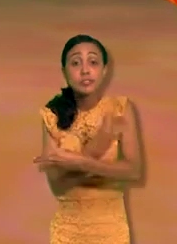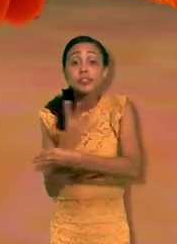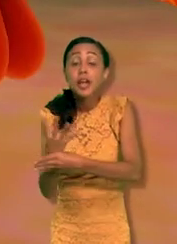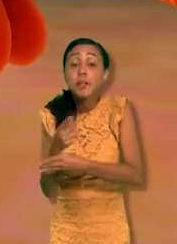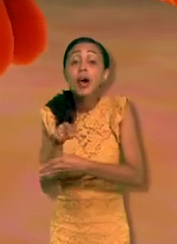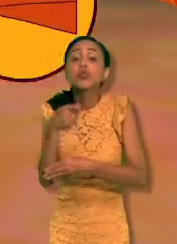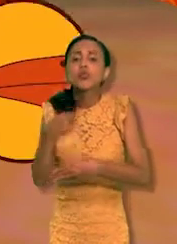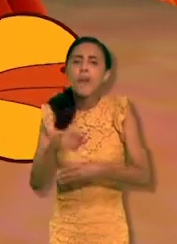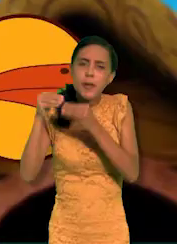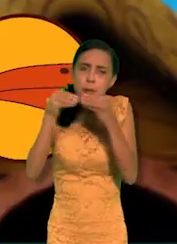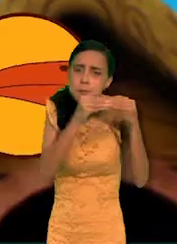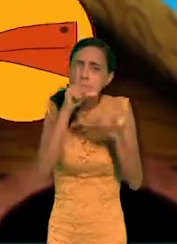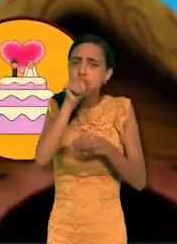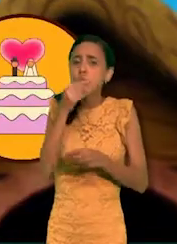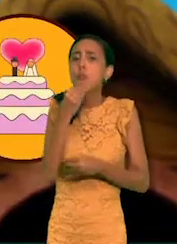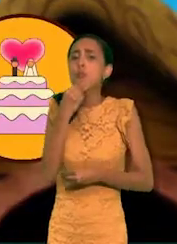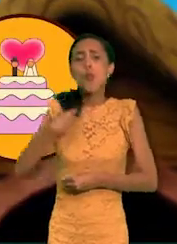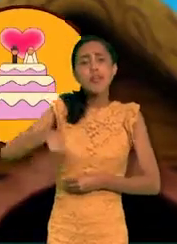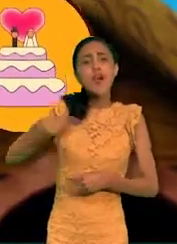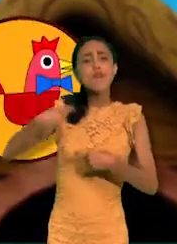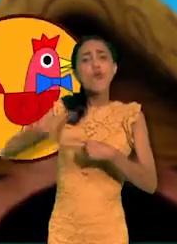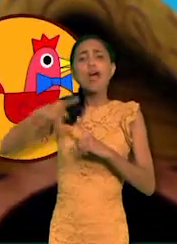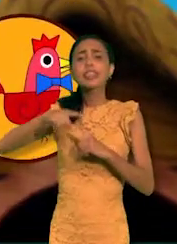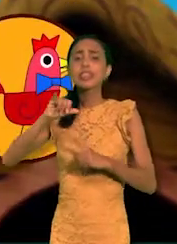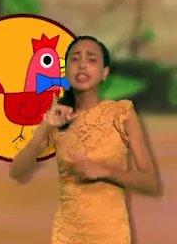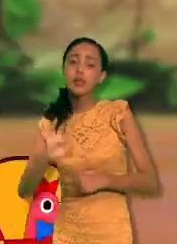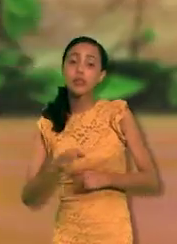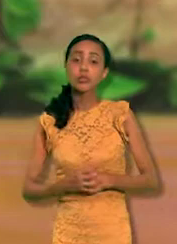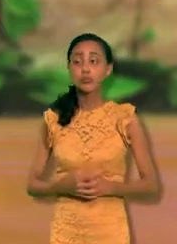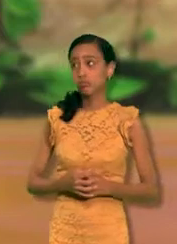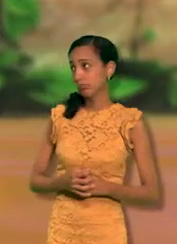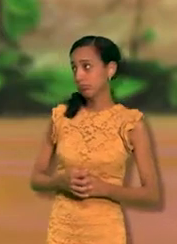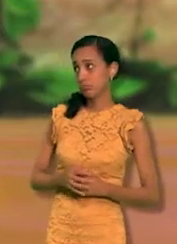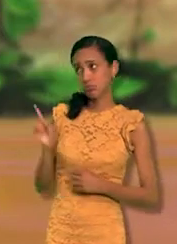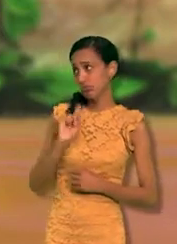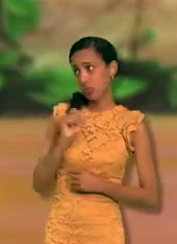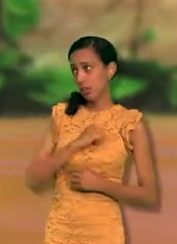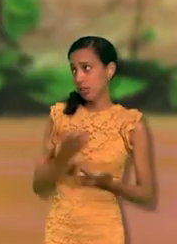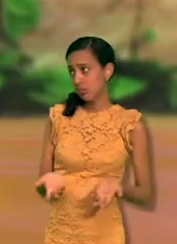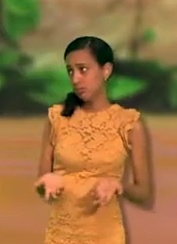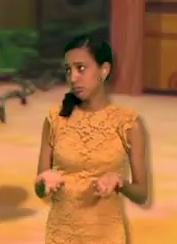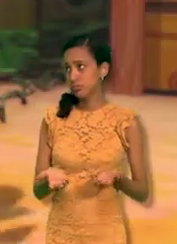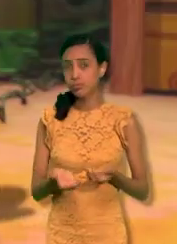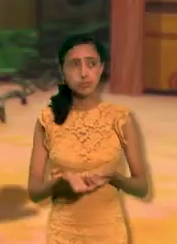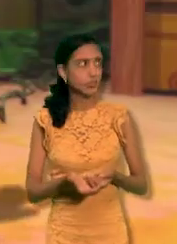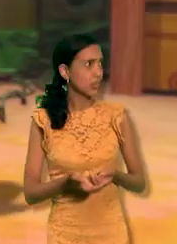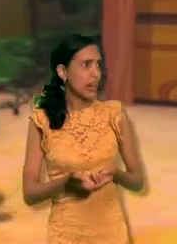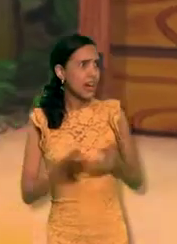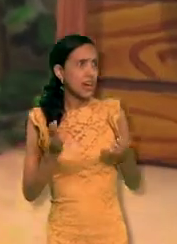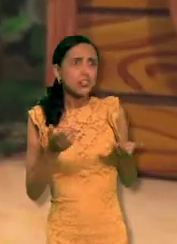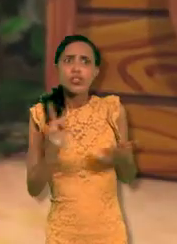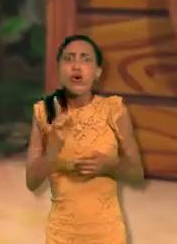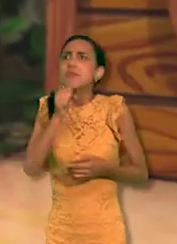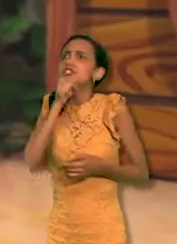¡Yerba, limpiame el pico para ir a la boda de mi tío Perico! Eh, no quiero. ¡Eh,